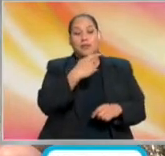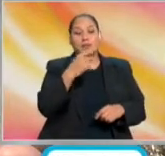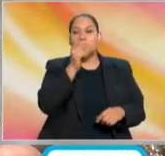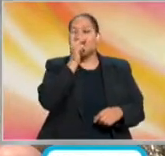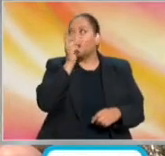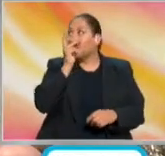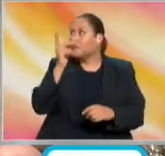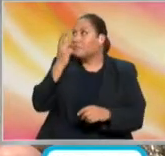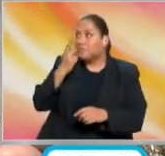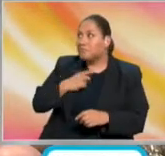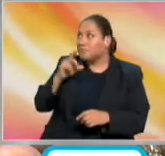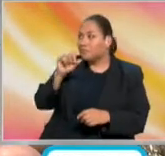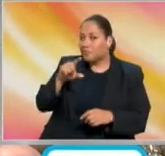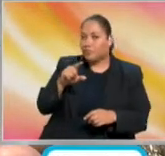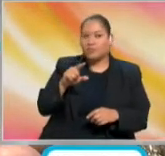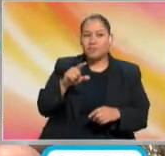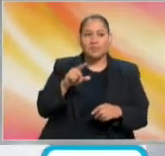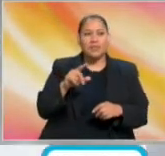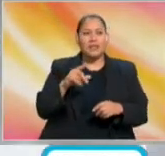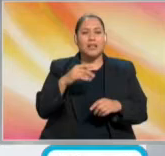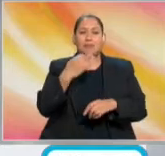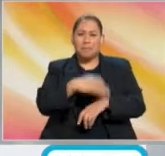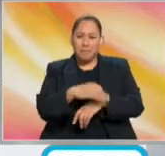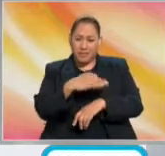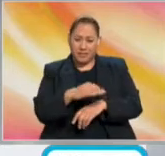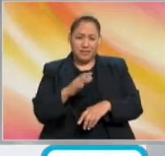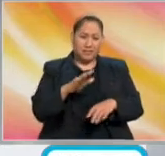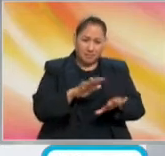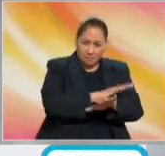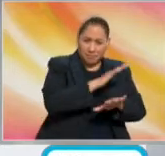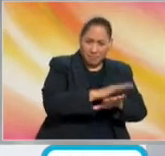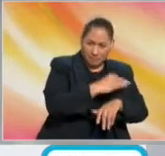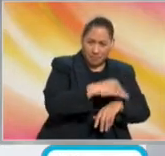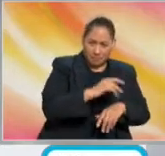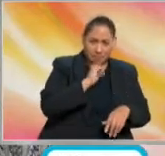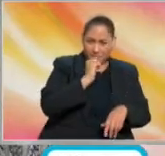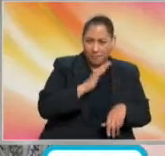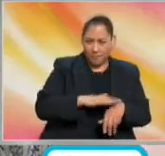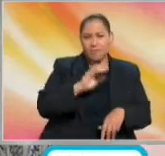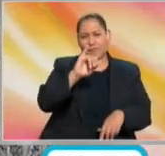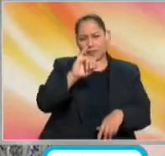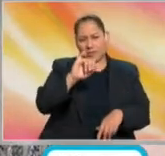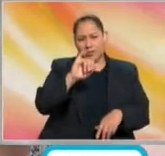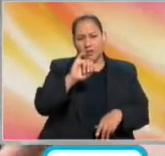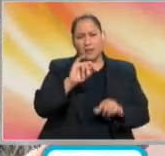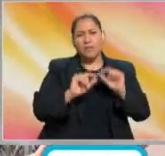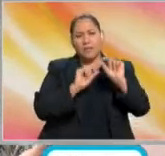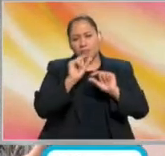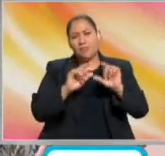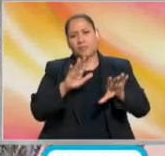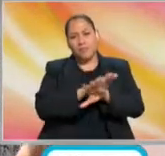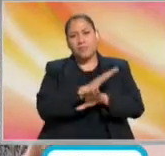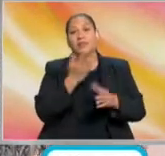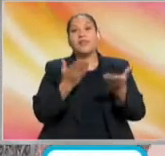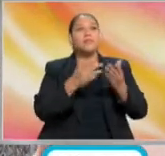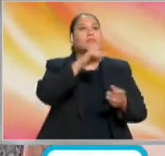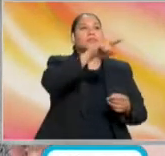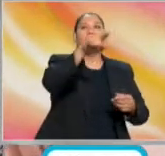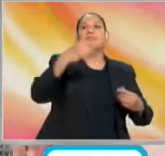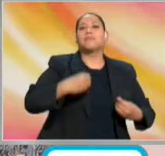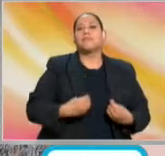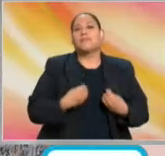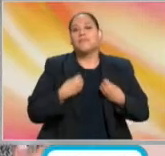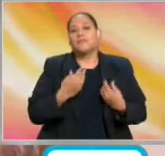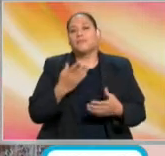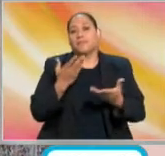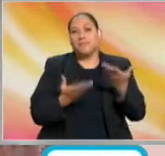mismo. O sea, no es como un ciclo nada más. Mira, sí evidentemente vamos evolucionando según lo que vamos teniendo alrededor. Las variables,